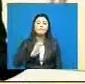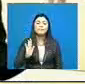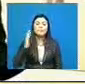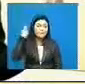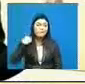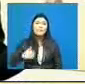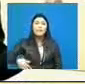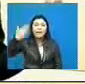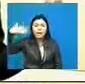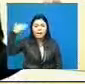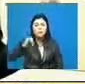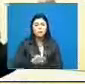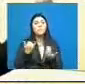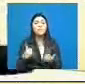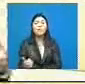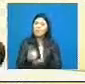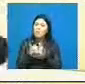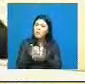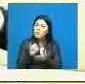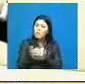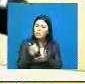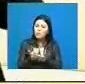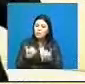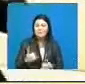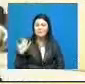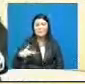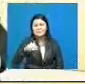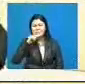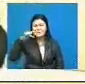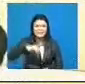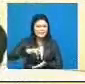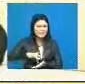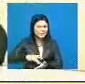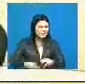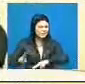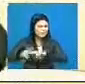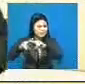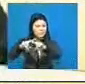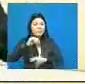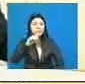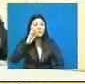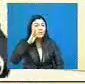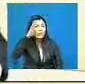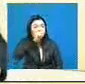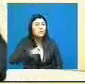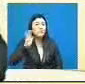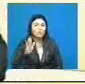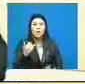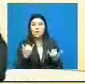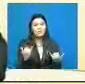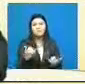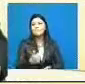quienes en el pasado se beneficiaron del gasto público están generando un enorme costo sobre las generaciones futuras que no van a tener